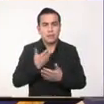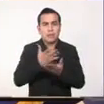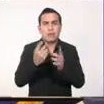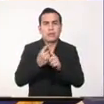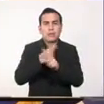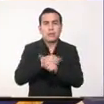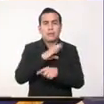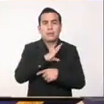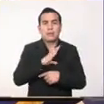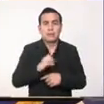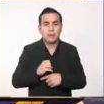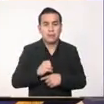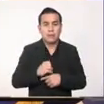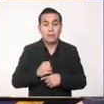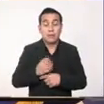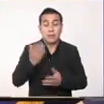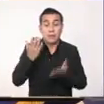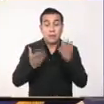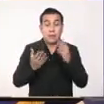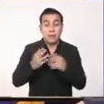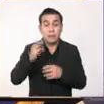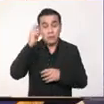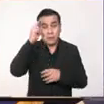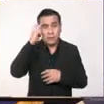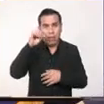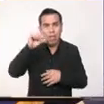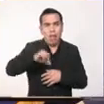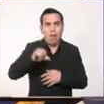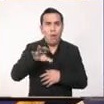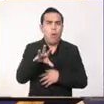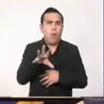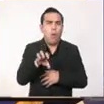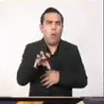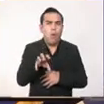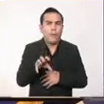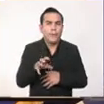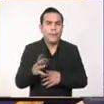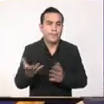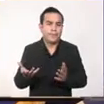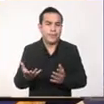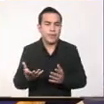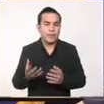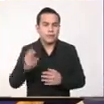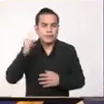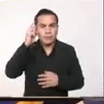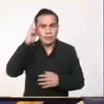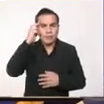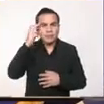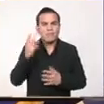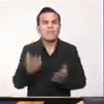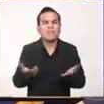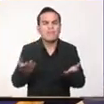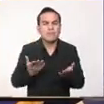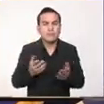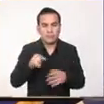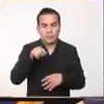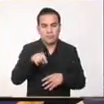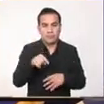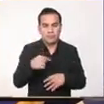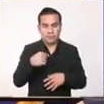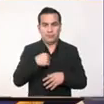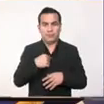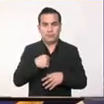cambiar el país. Si alguno de ellos de repente se hace malo y se pone a robar o a recibir dinero abajo de la mesa por cambiar un voto, ahí pues